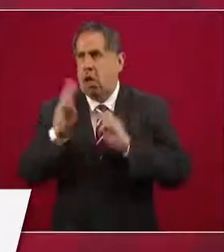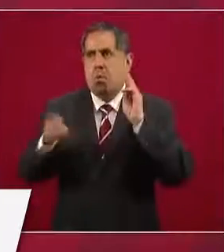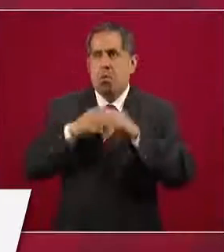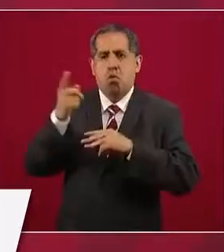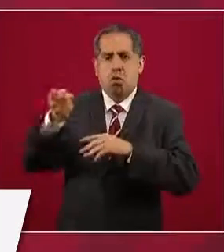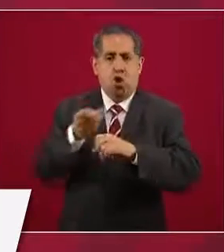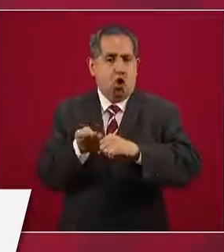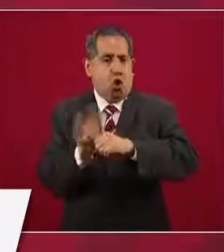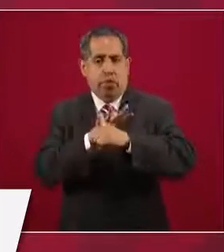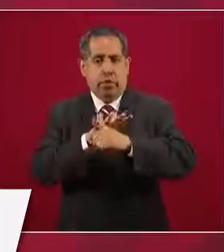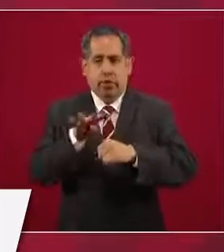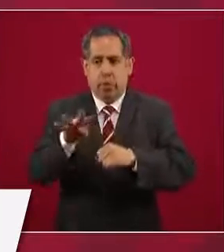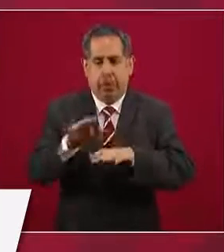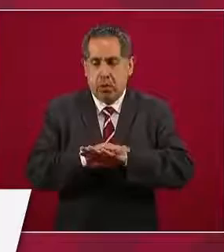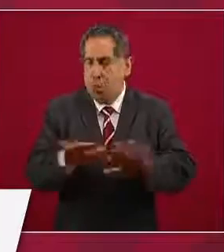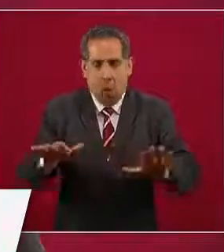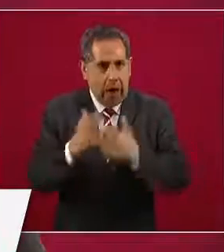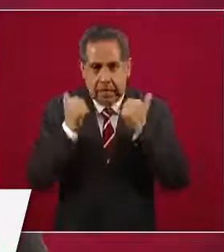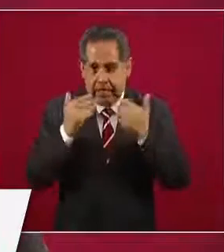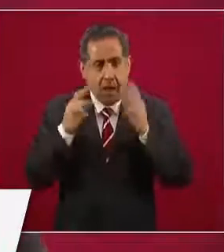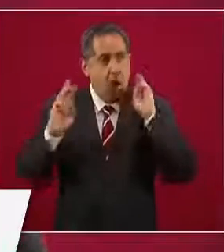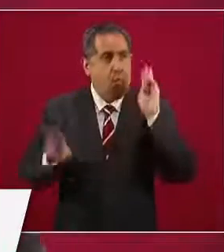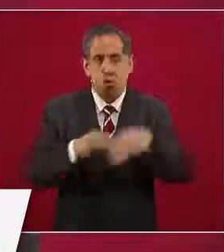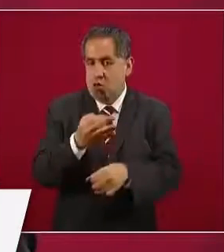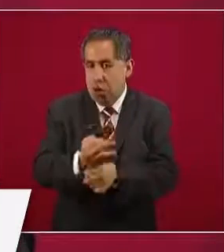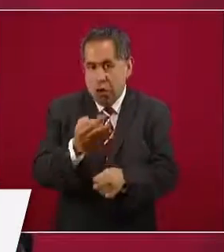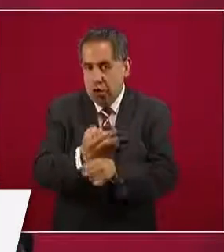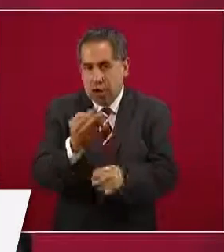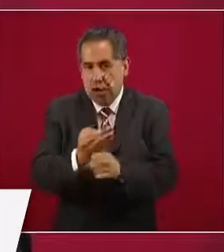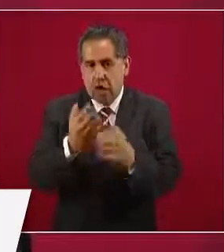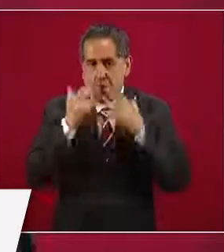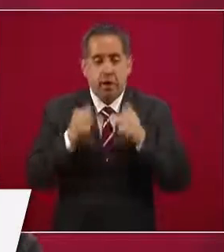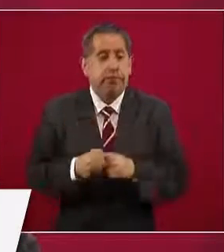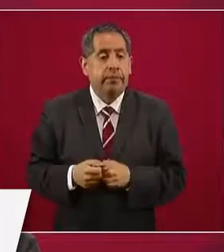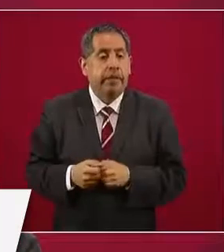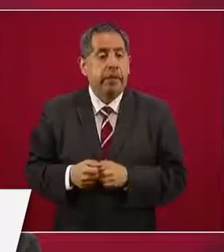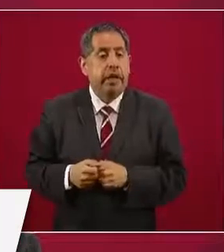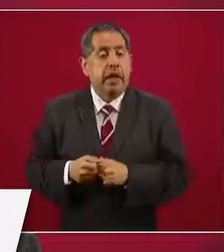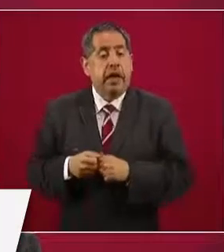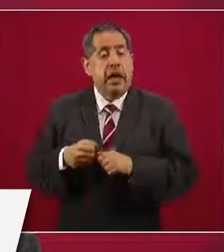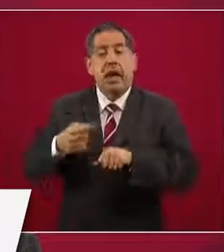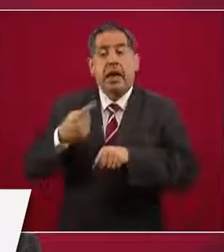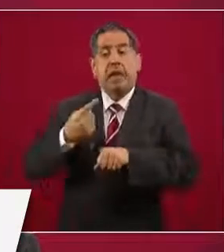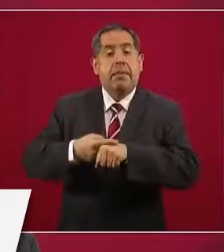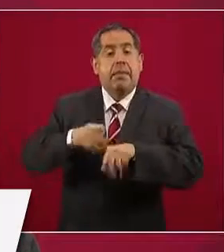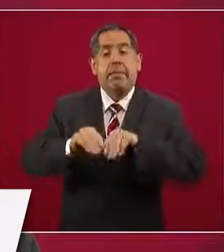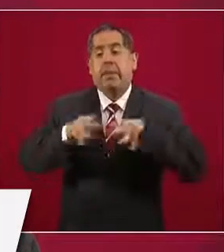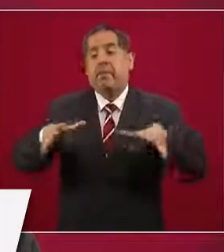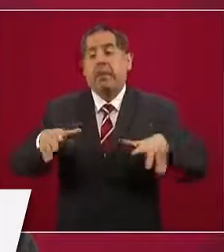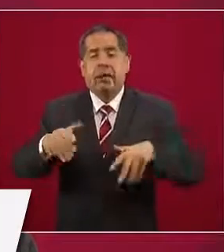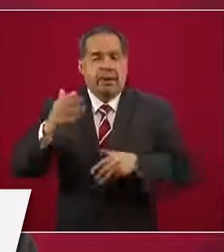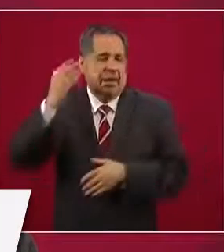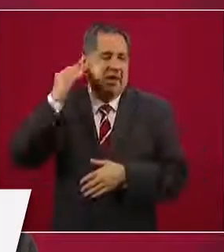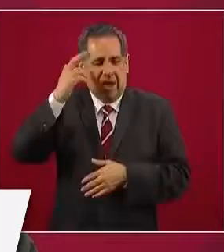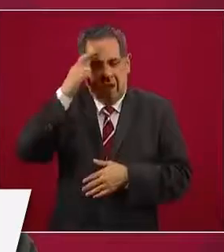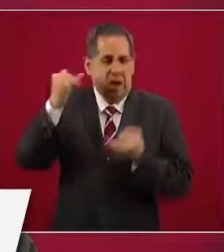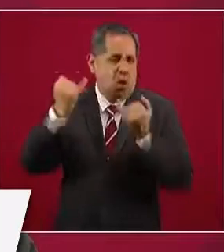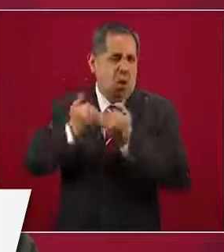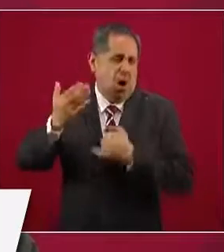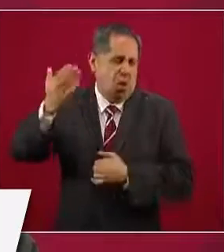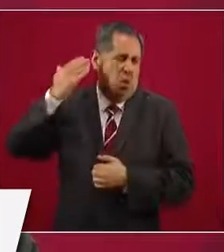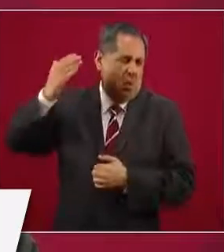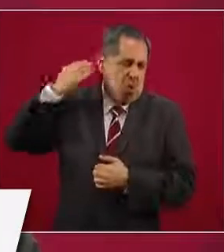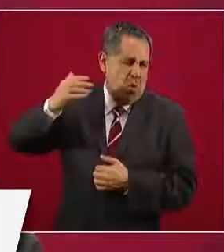kobe 19 ninguna en todo el mundo cuando empezó la epidemia igual que ha ocurrido en otras epidemias de